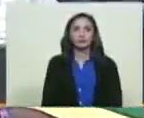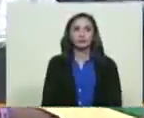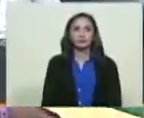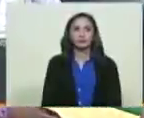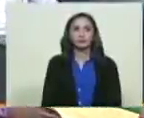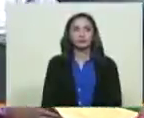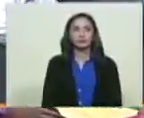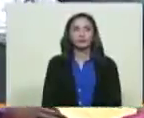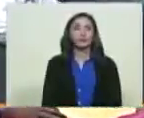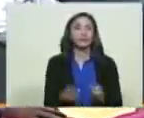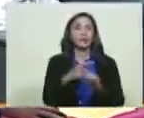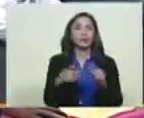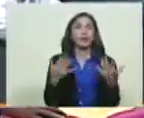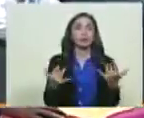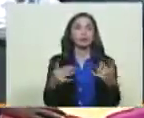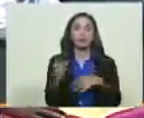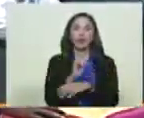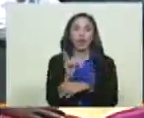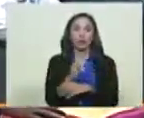pero eso ya